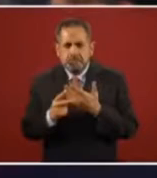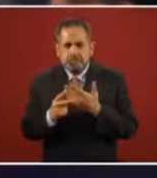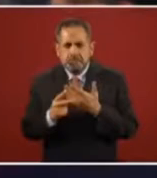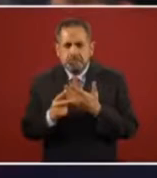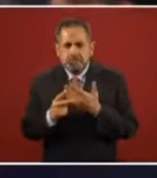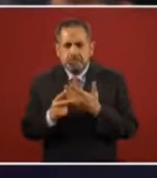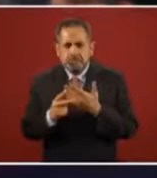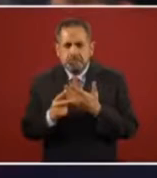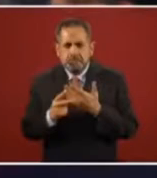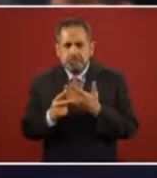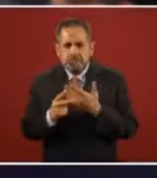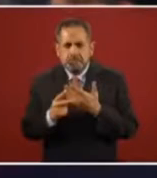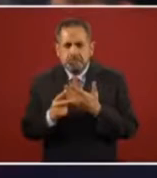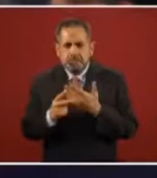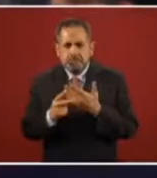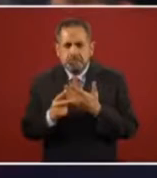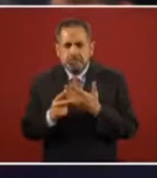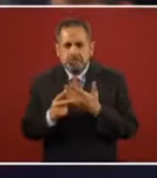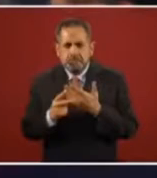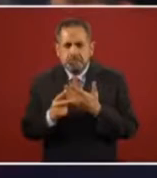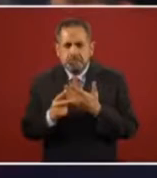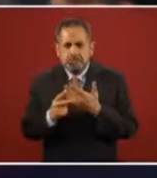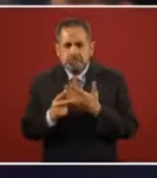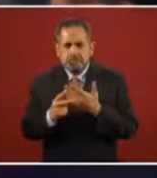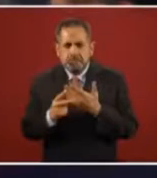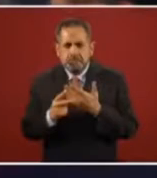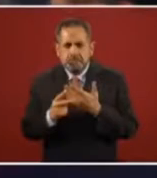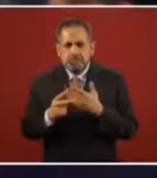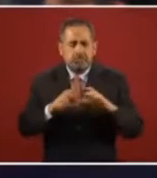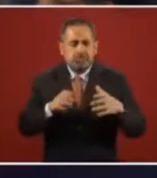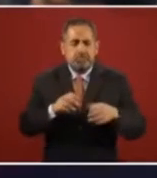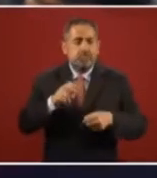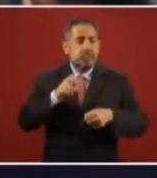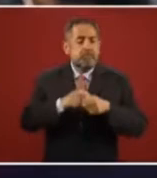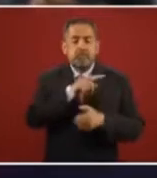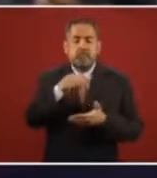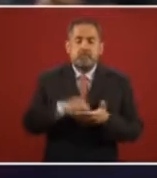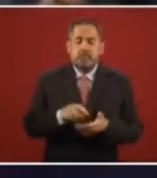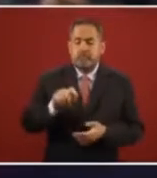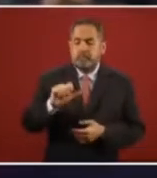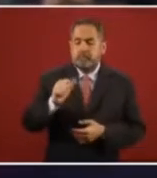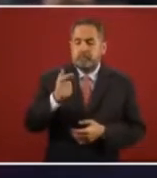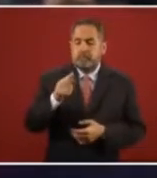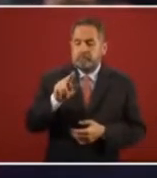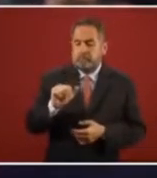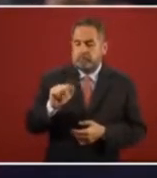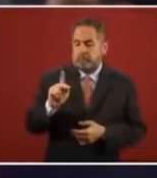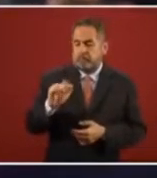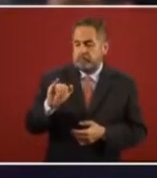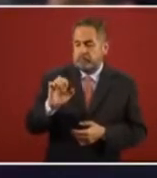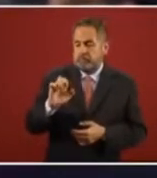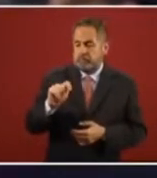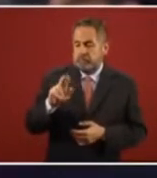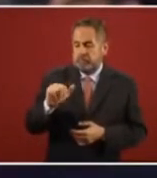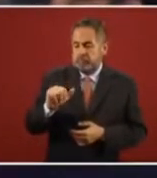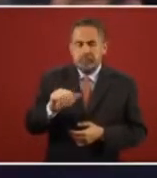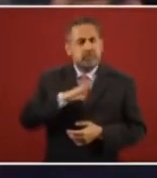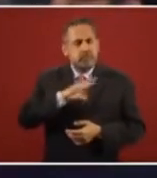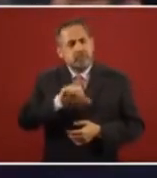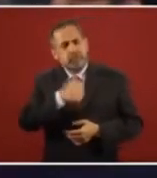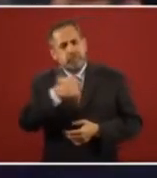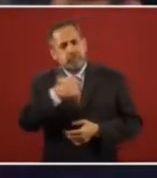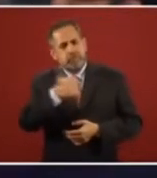youtube harding en agua prieta que tiene usted planeado alguna otra reunión sobre